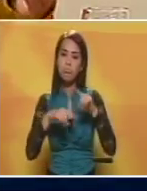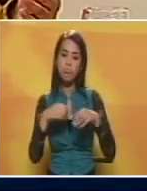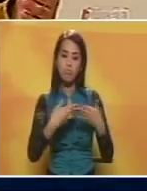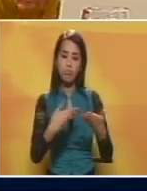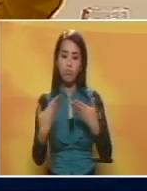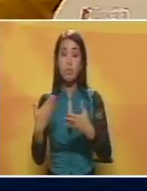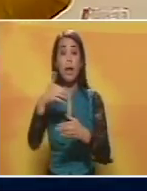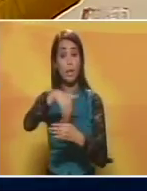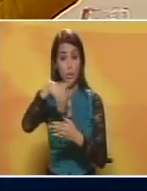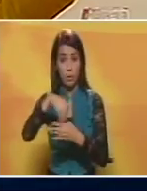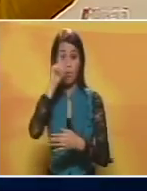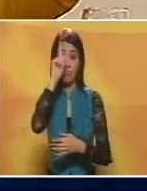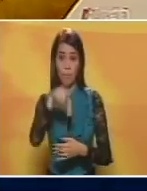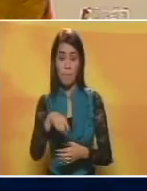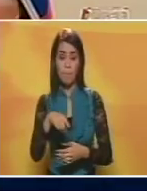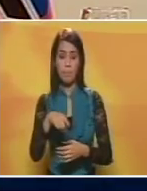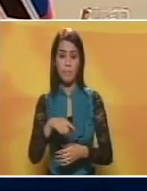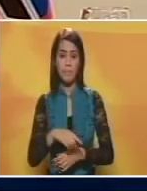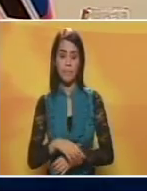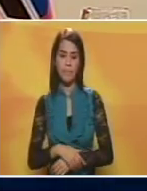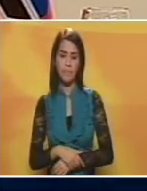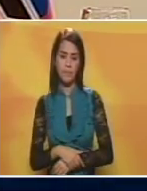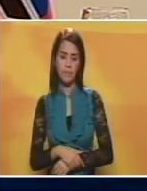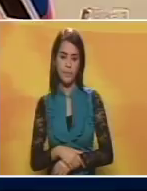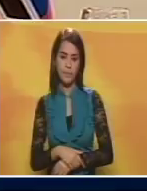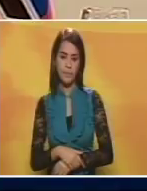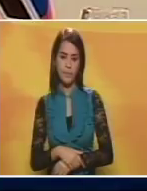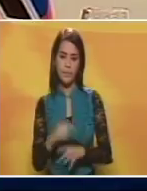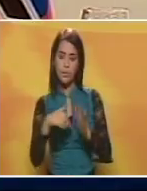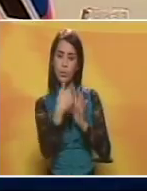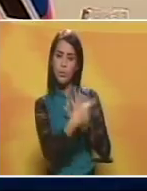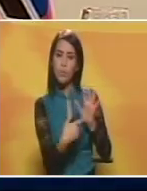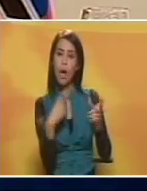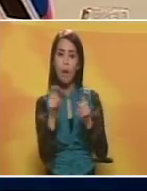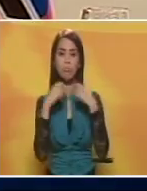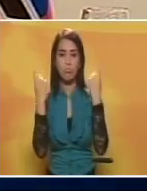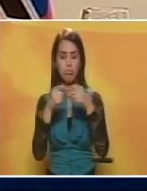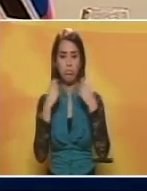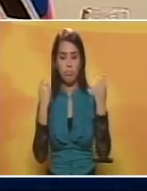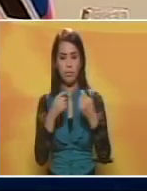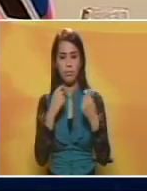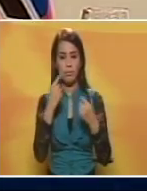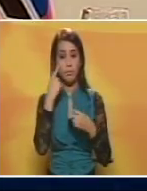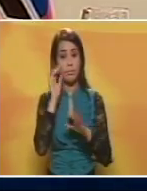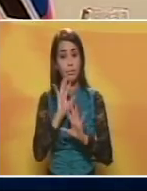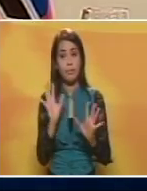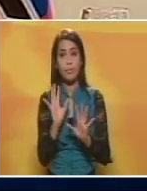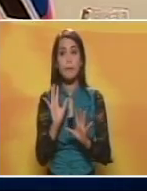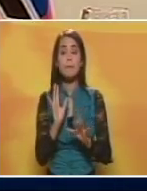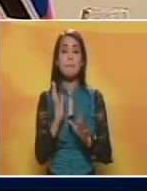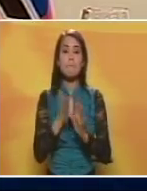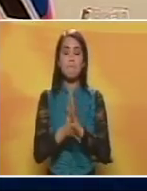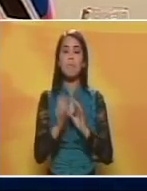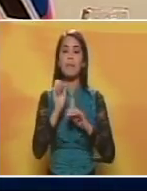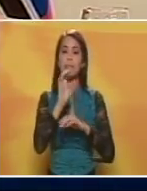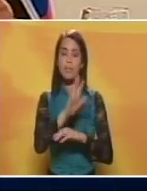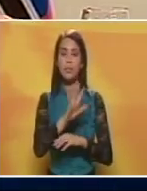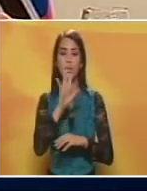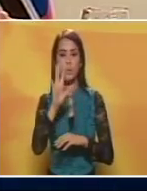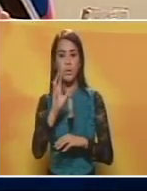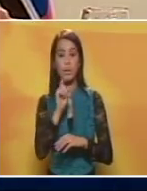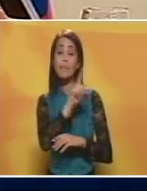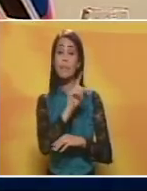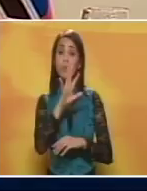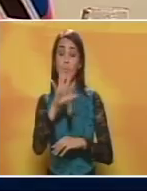solamente electoral, sino también los elementos de campaña. Así que se han llevado a cabo 155